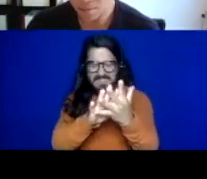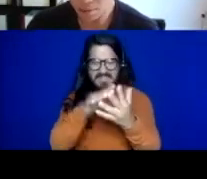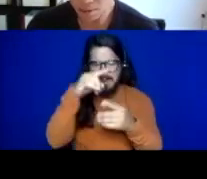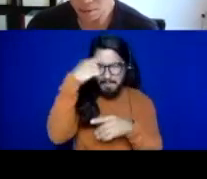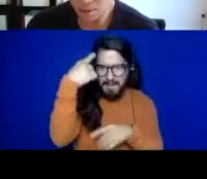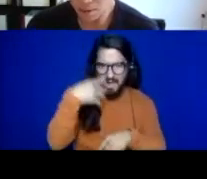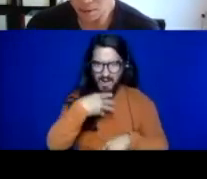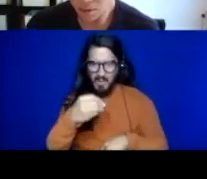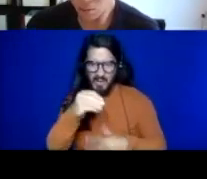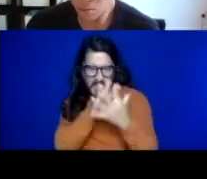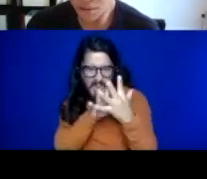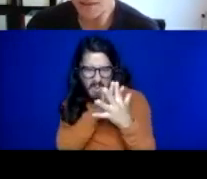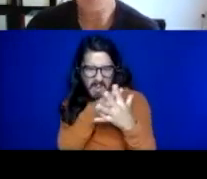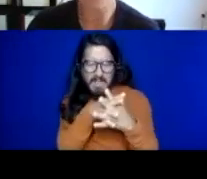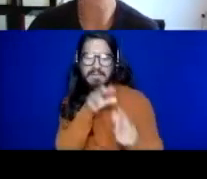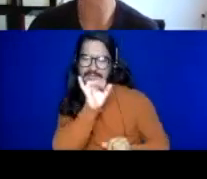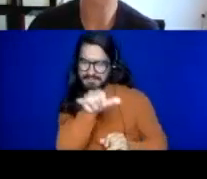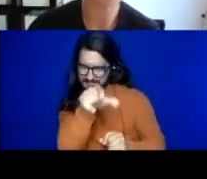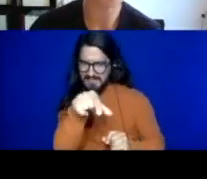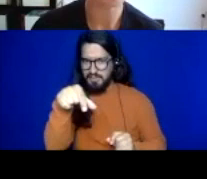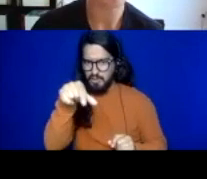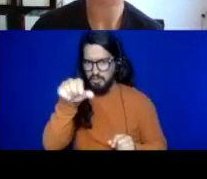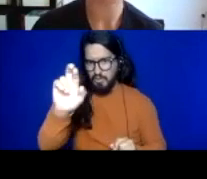unas imágenes blancas y negras.